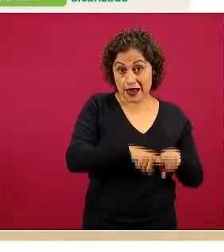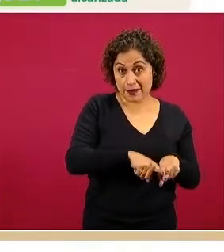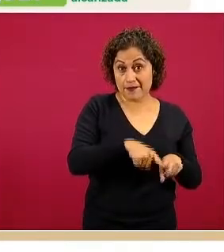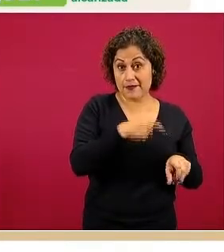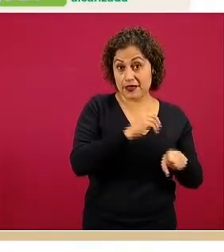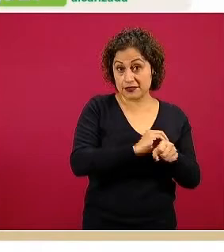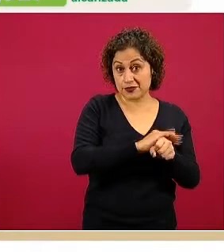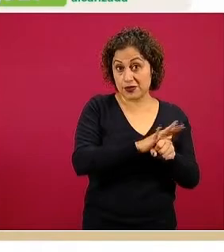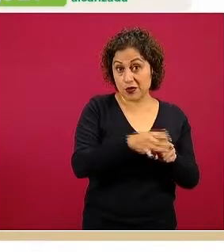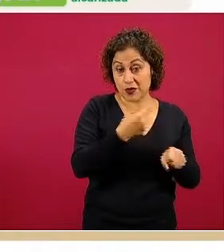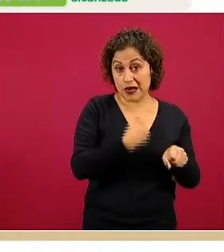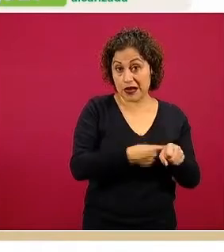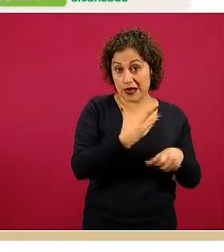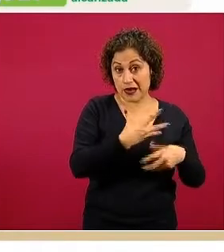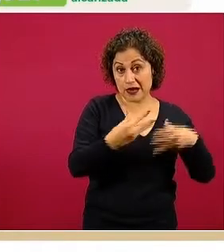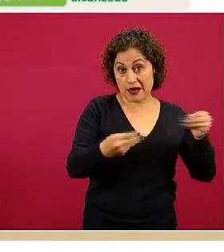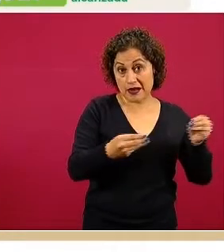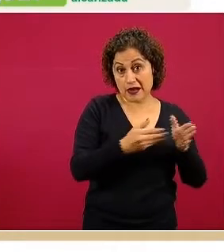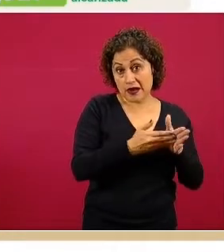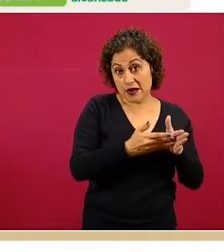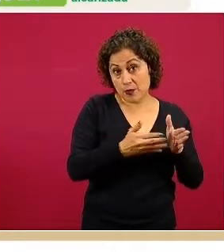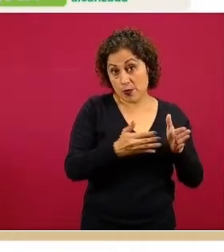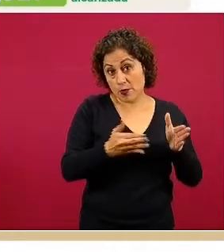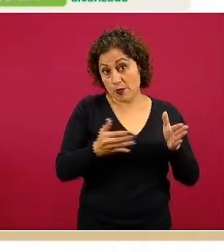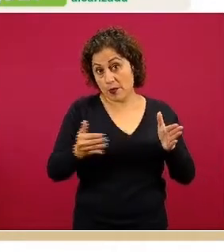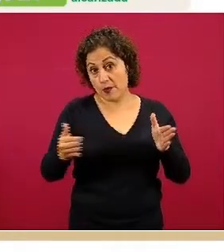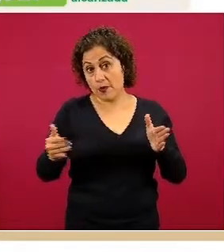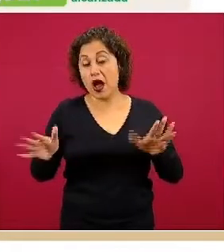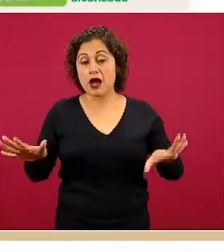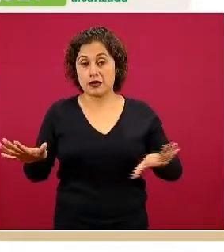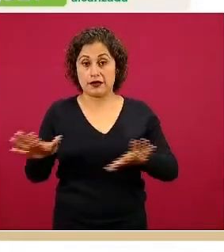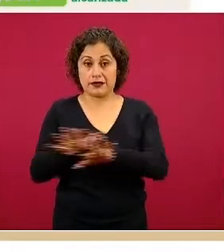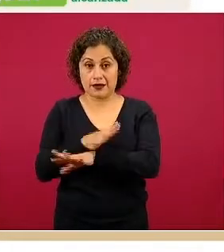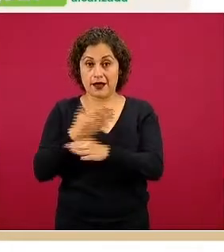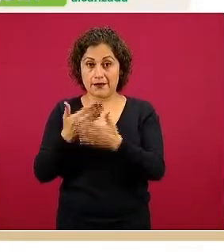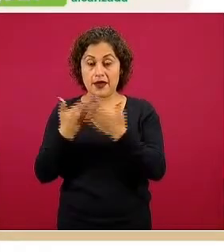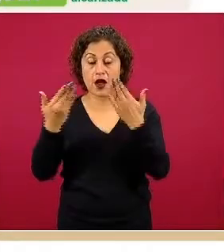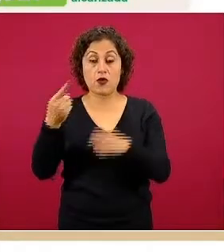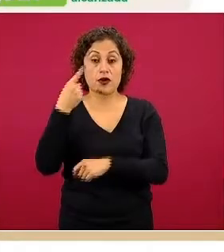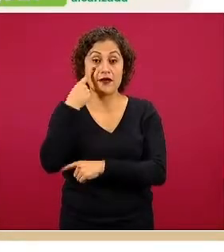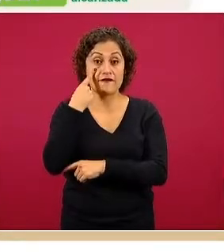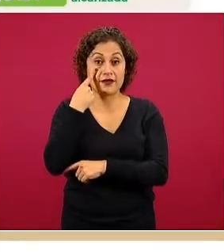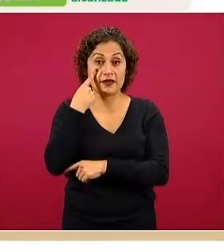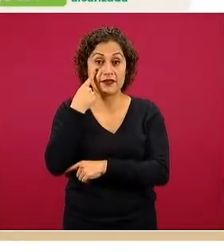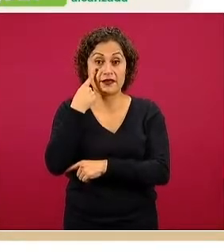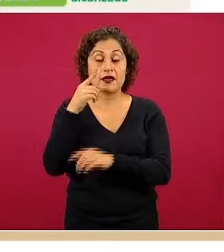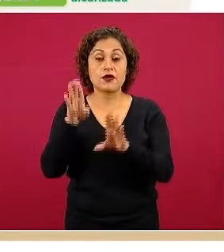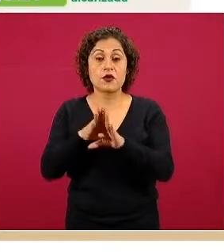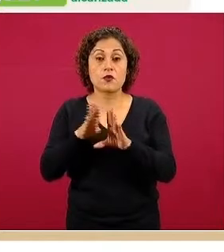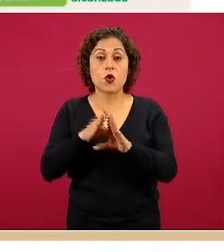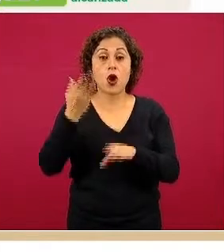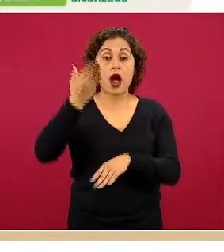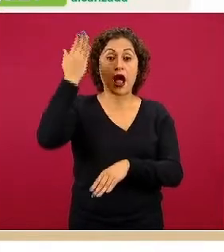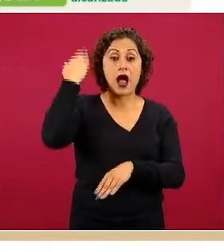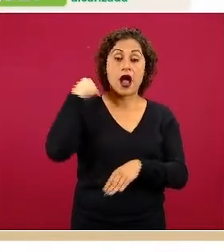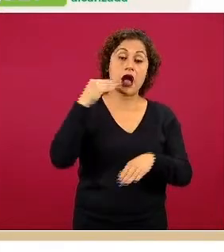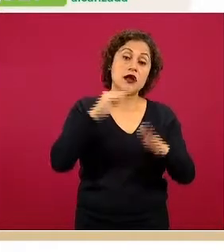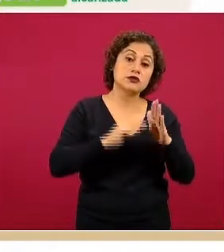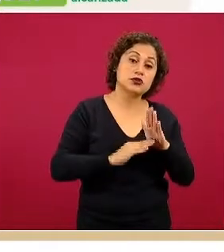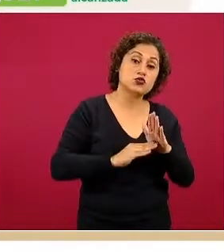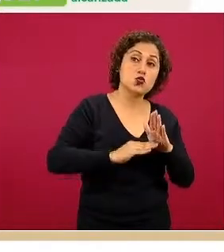red IRAG a lo que estamos viendo ahorita. Este crecimiento es más plano, hablando